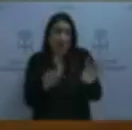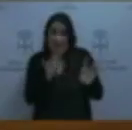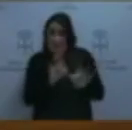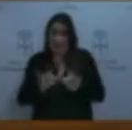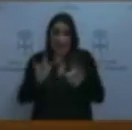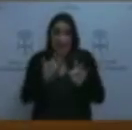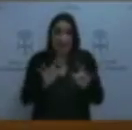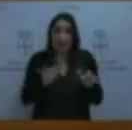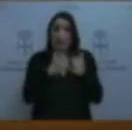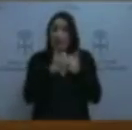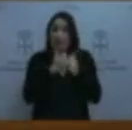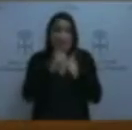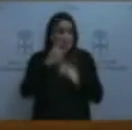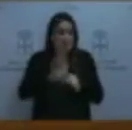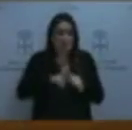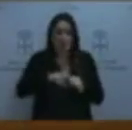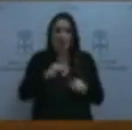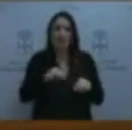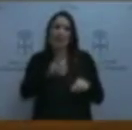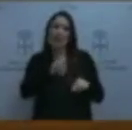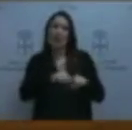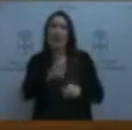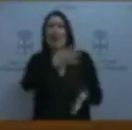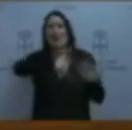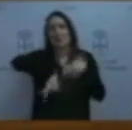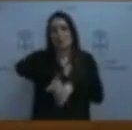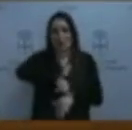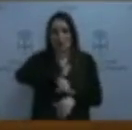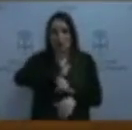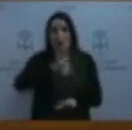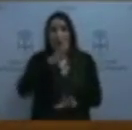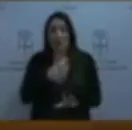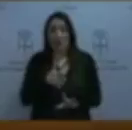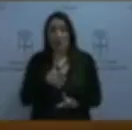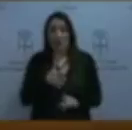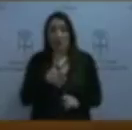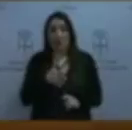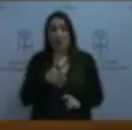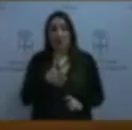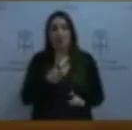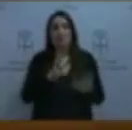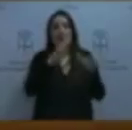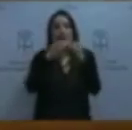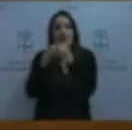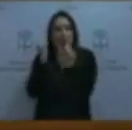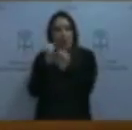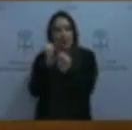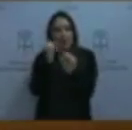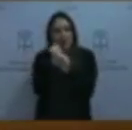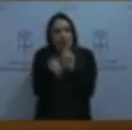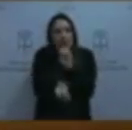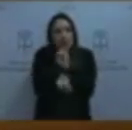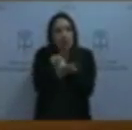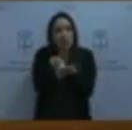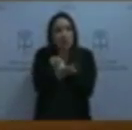Nunca funcionó y resultó la excusa perfecta para tener a todo el equipo de trabajo haciendo